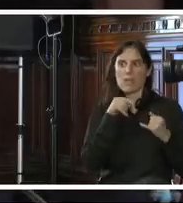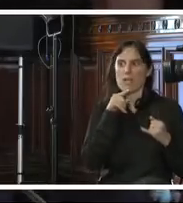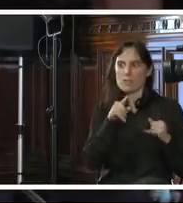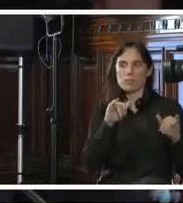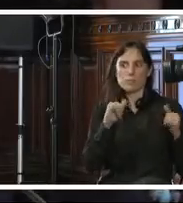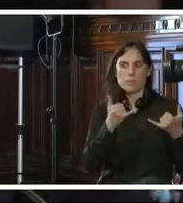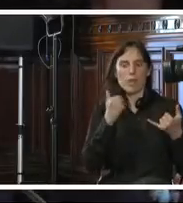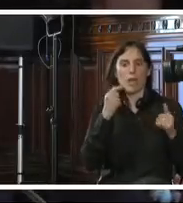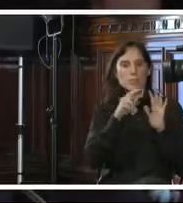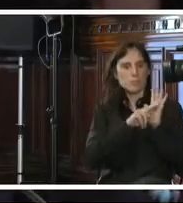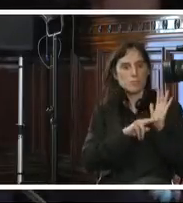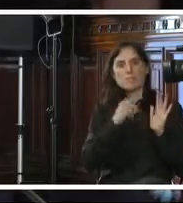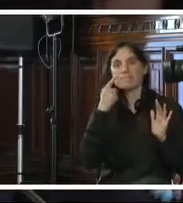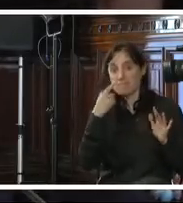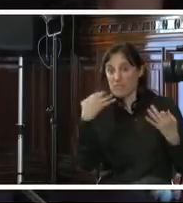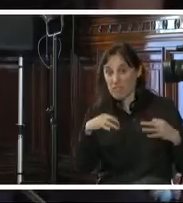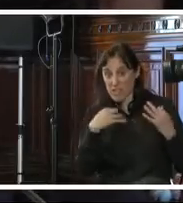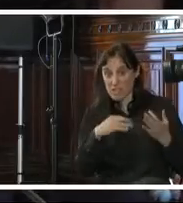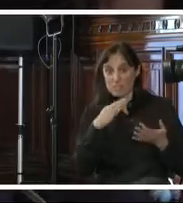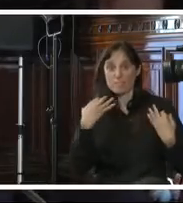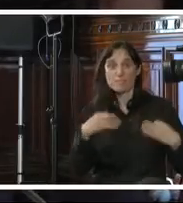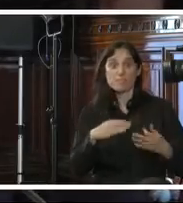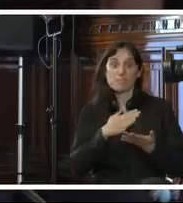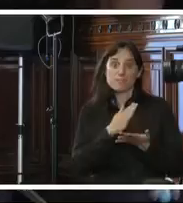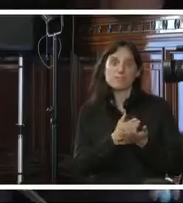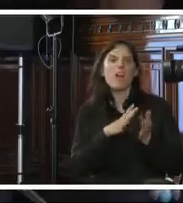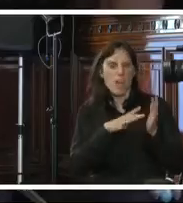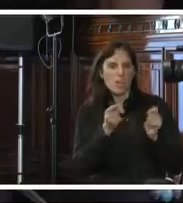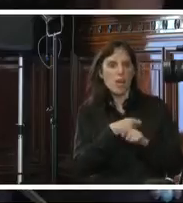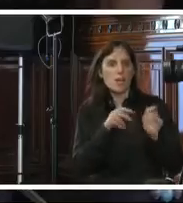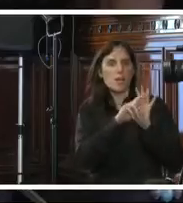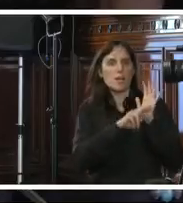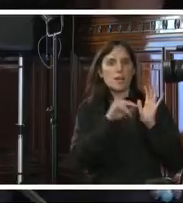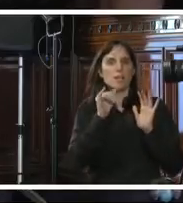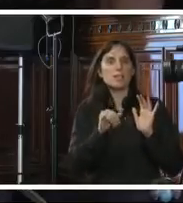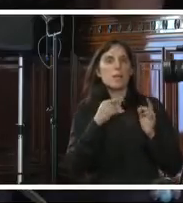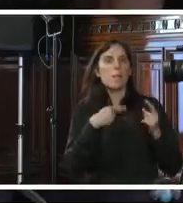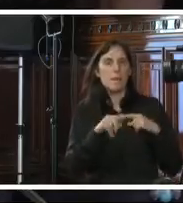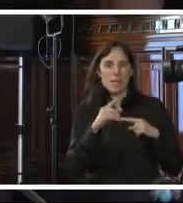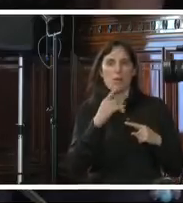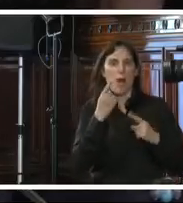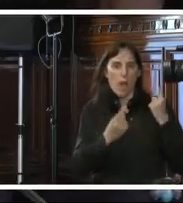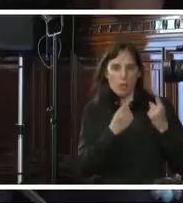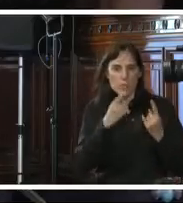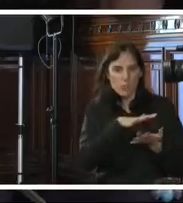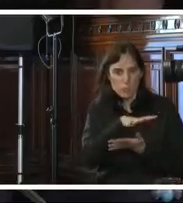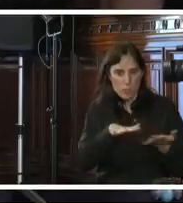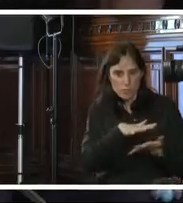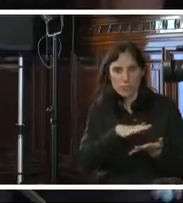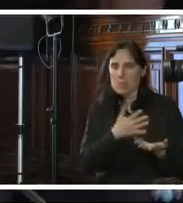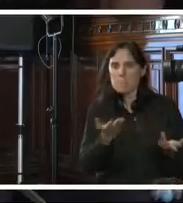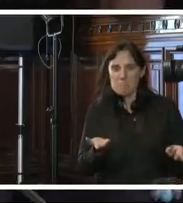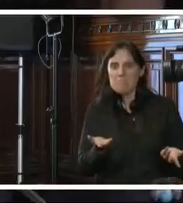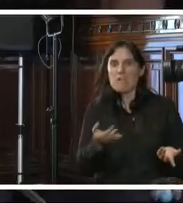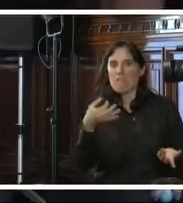norma realmente suceda, porque a pesar del cambio en la normativa, desde los casos que hemos acompañado, esto no ha